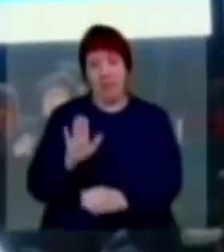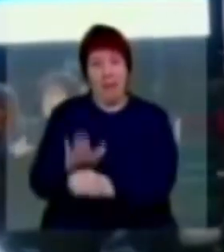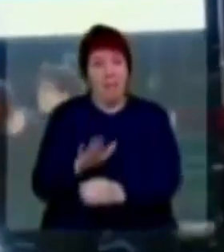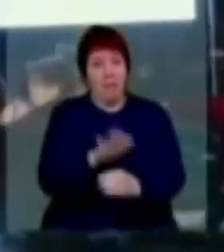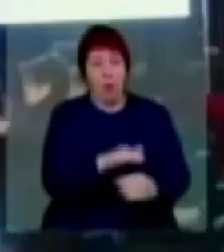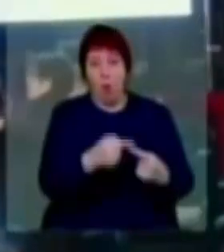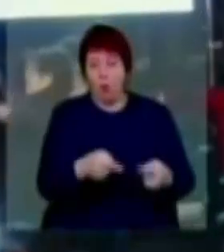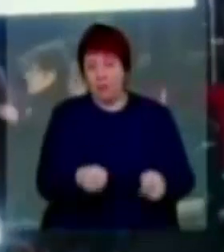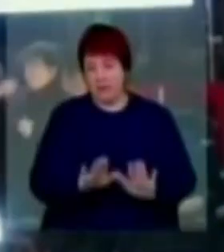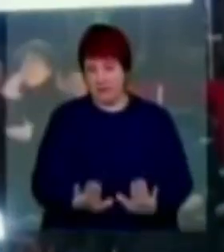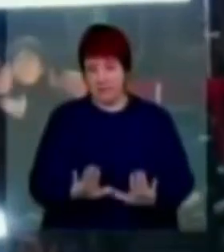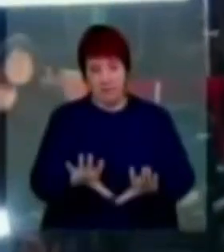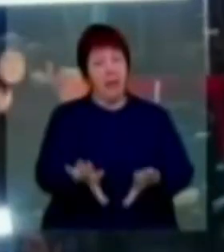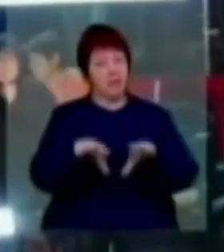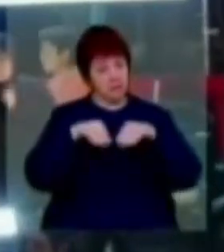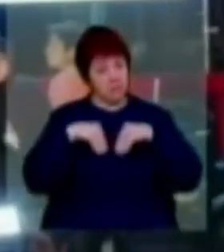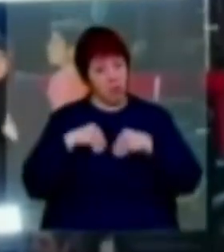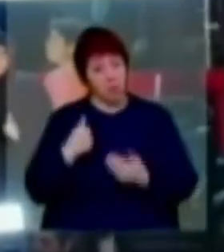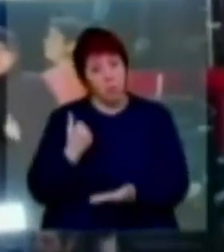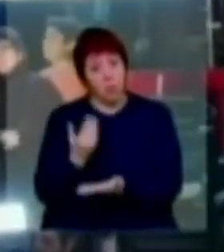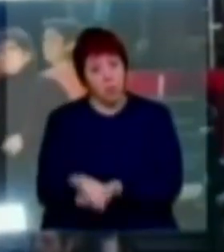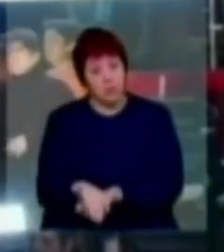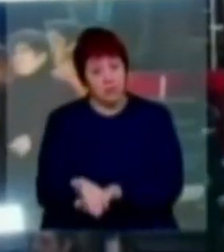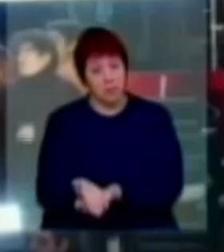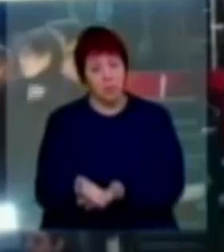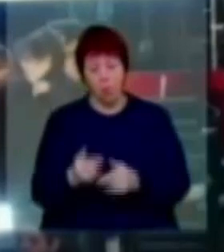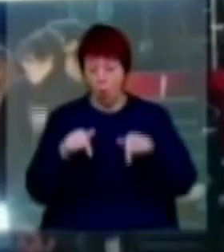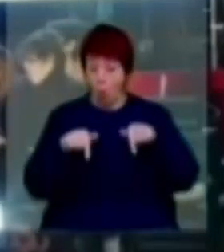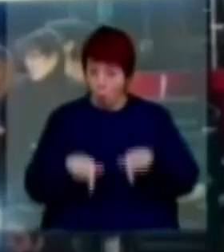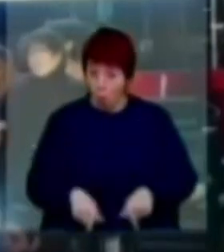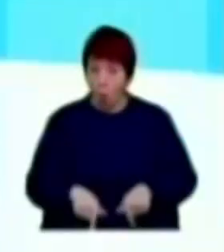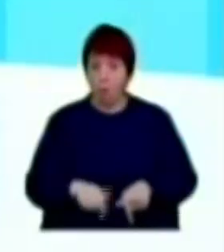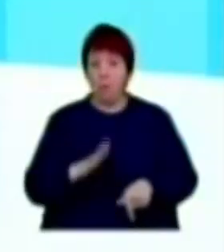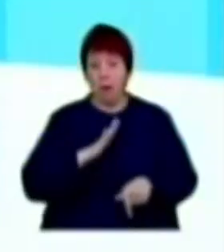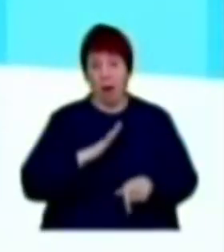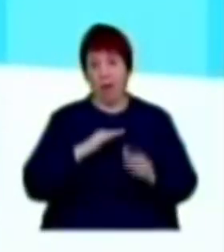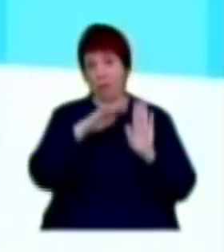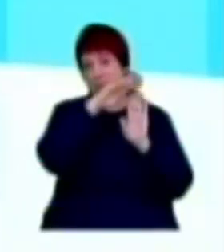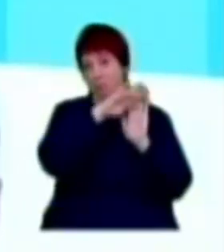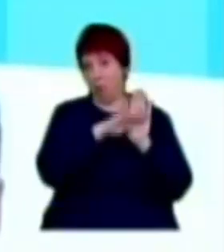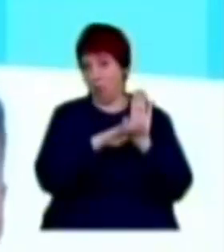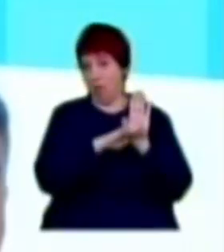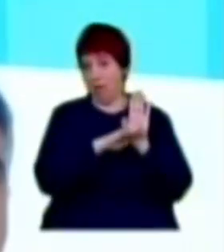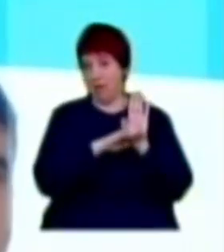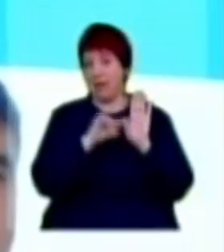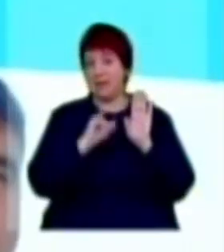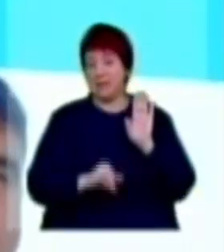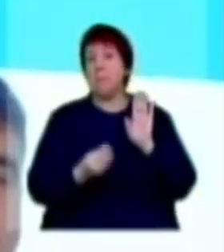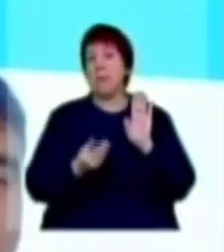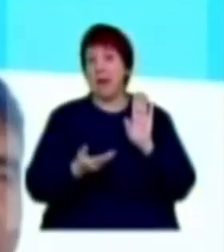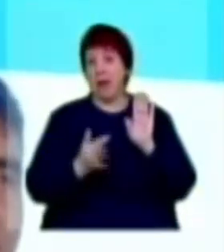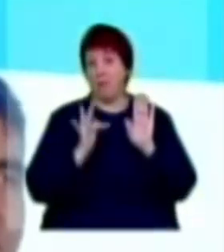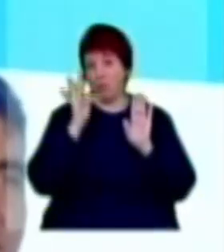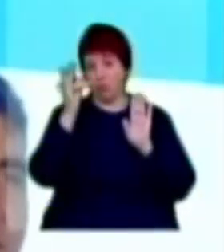la multada diferencia que consiguió yamandú orsi en la interna del frente amplio fue mayor de la que auguraban las encuestas la coalición de